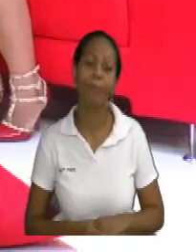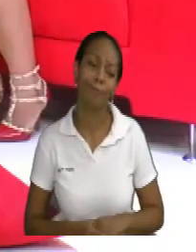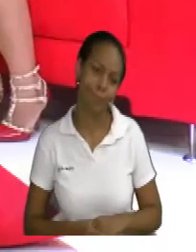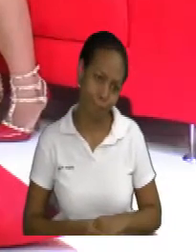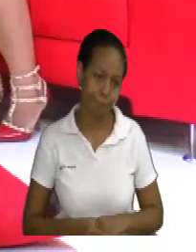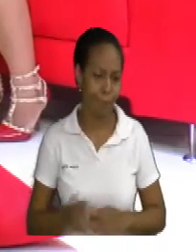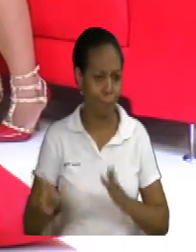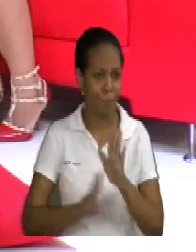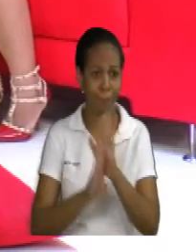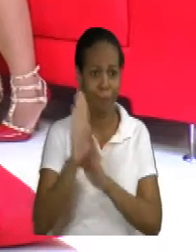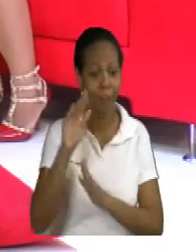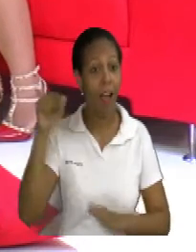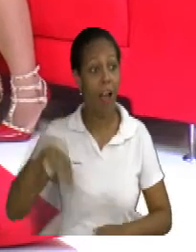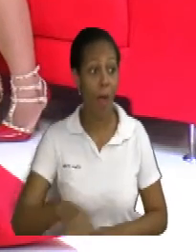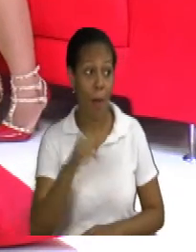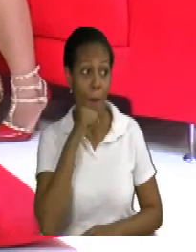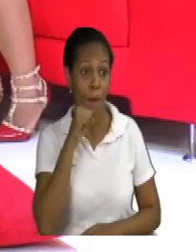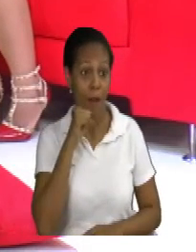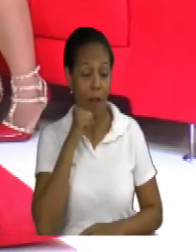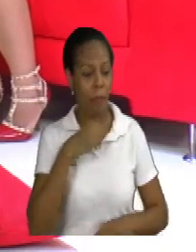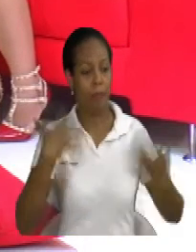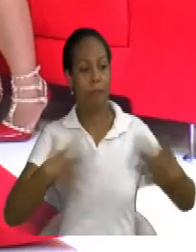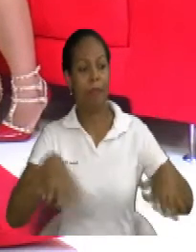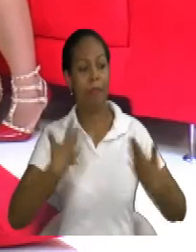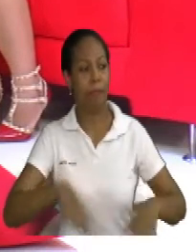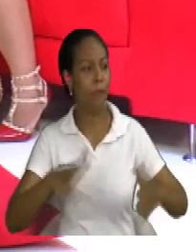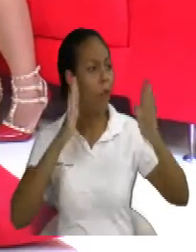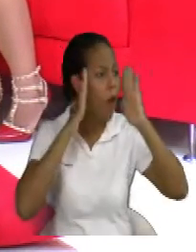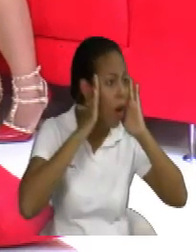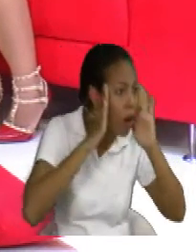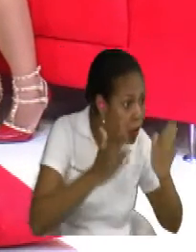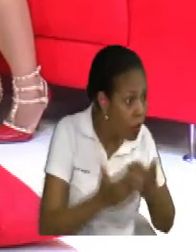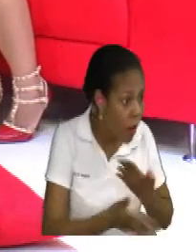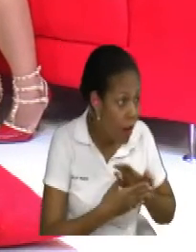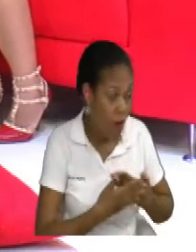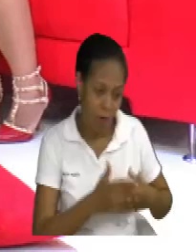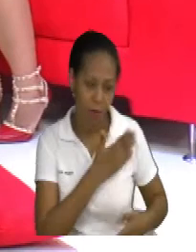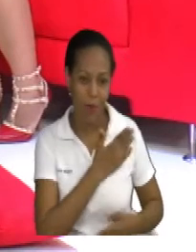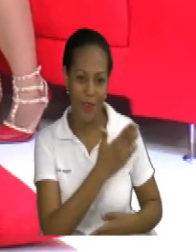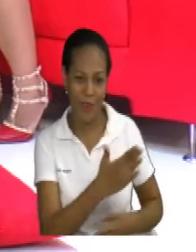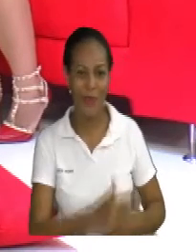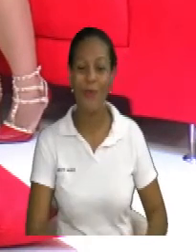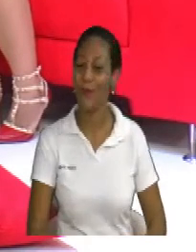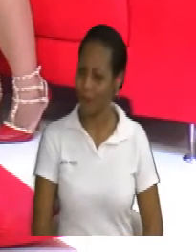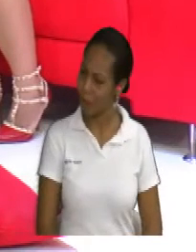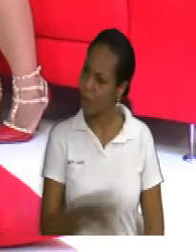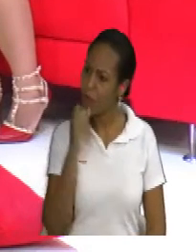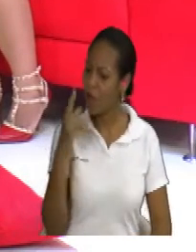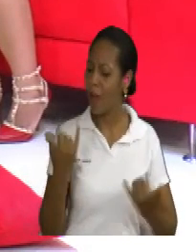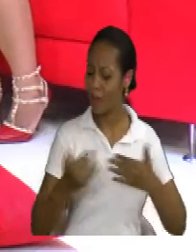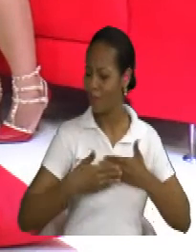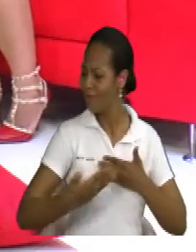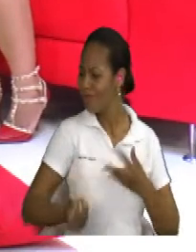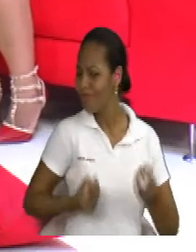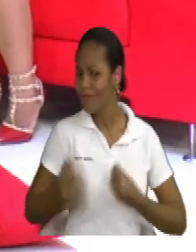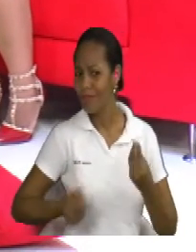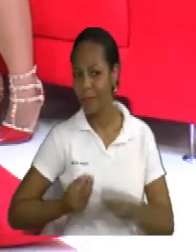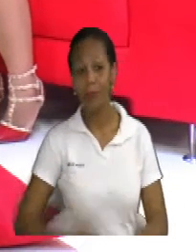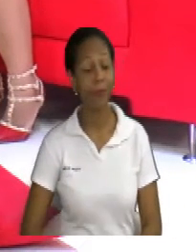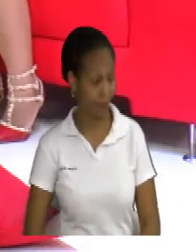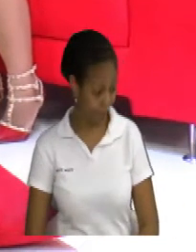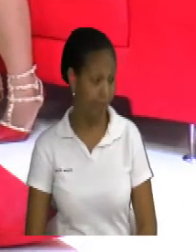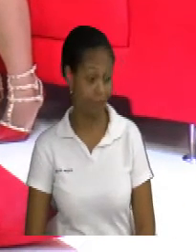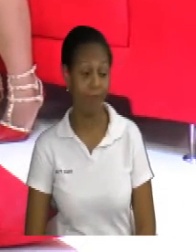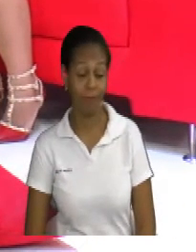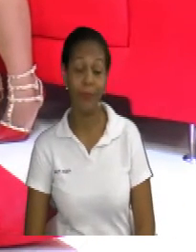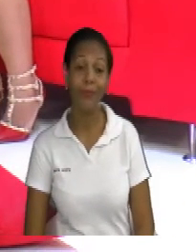éxito, es decir, Barranca Bermeja respondió al llamado del Club Rotario. ¿Qué sigue ahora? Así es, Jennifer, muchísimas gracias, muy